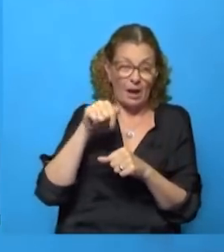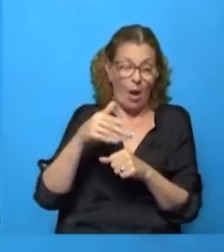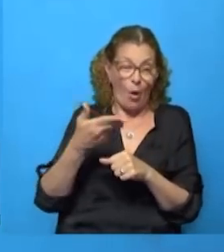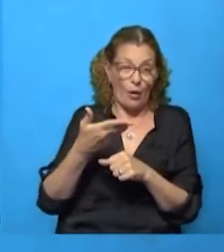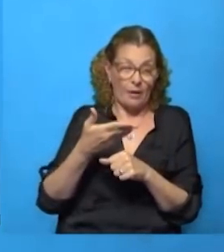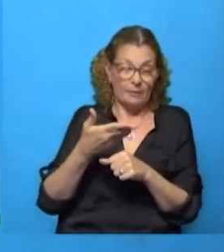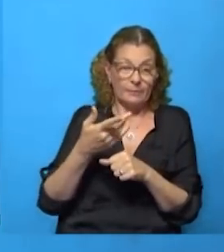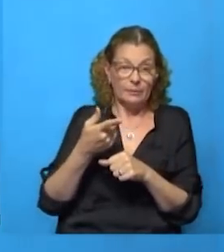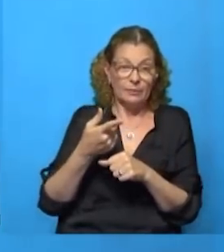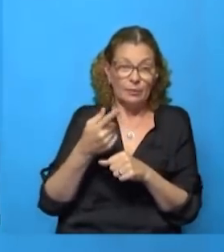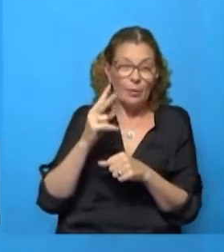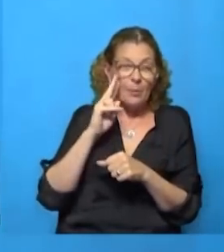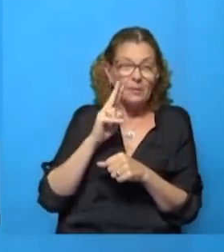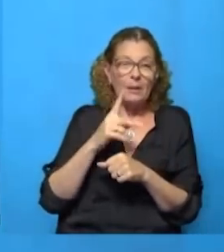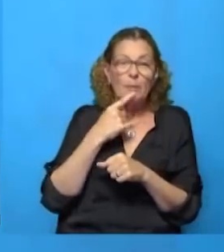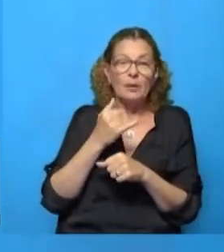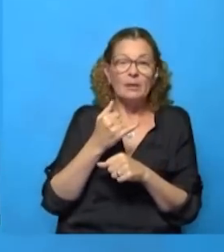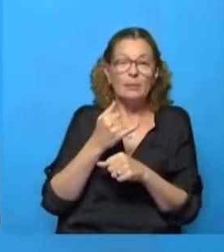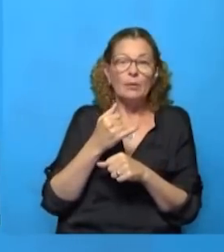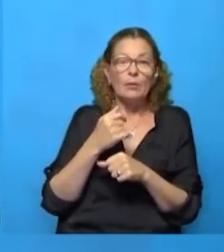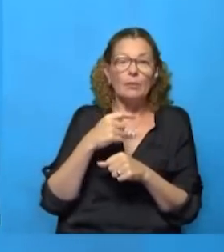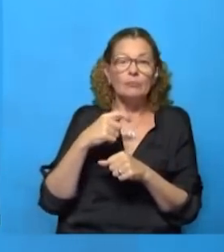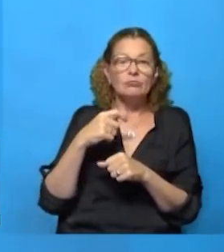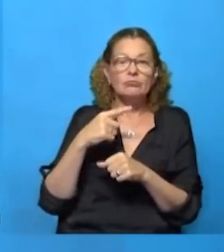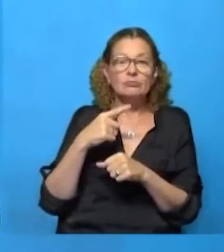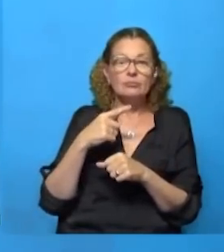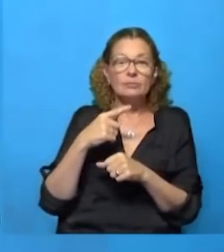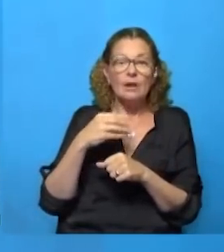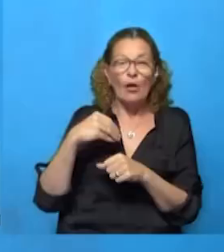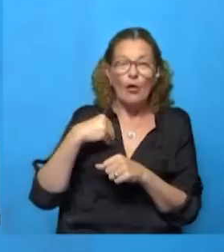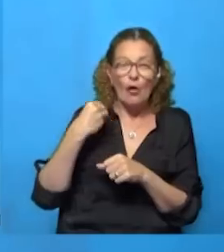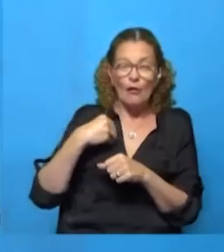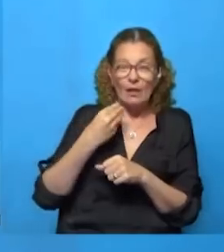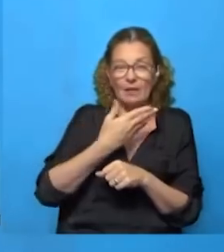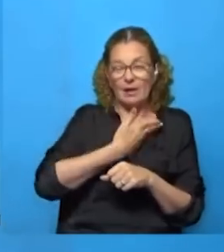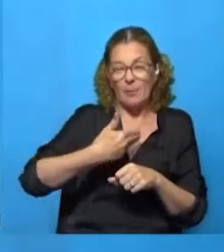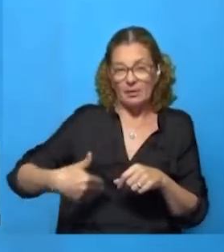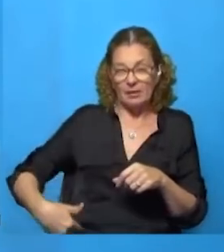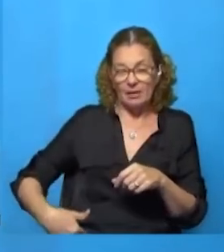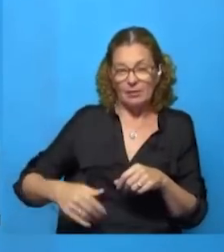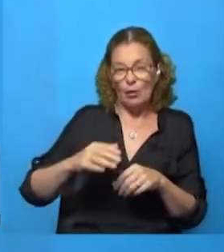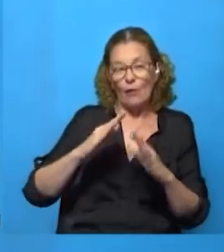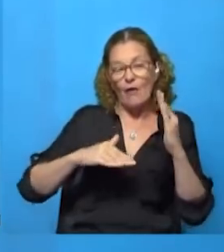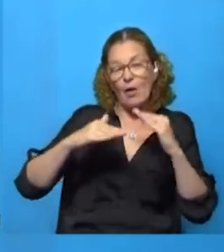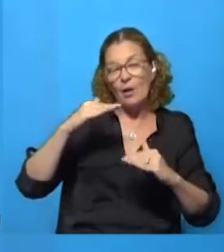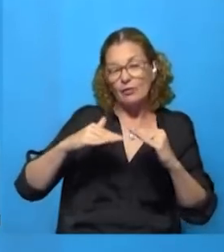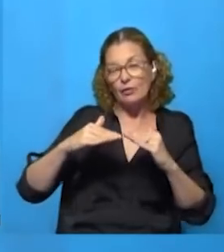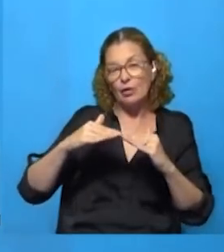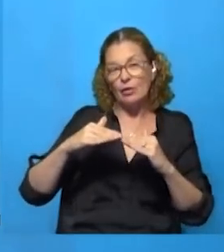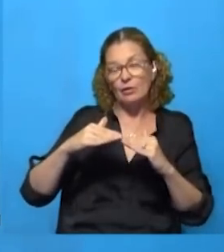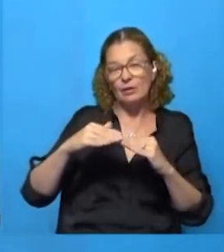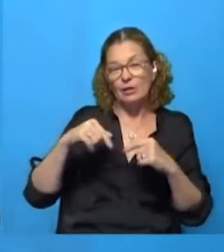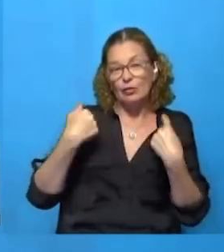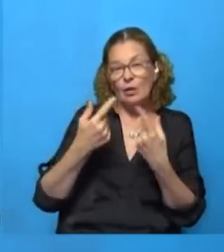momento si nosotros miramos la serie de la confianza en el presidente o la evaluación que la